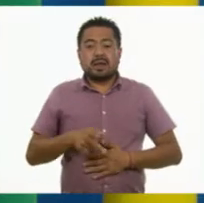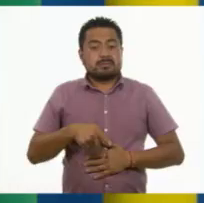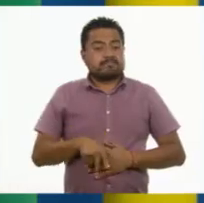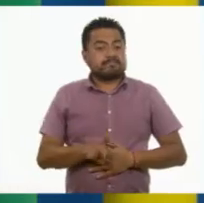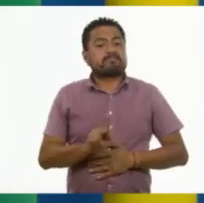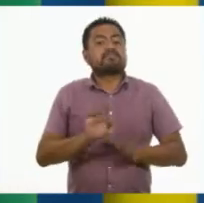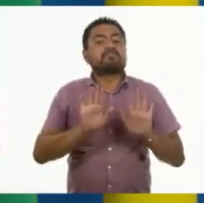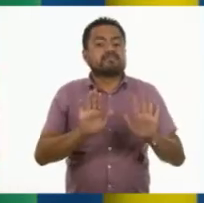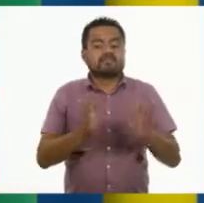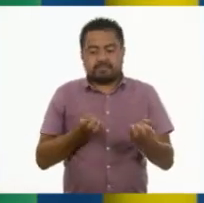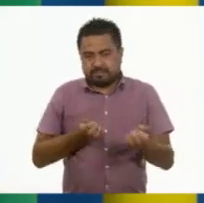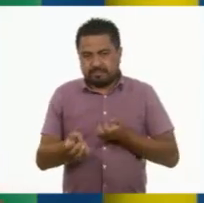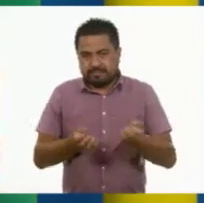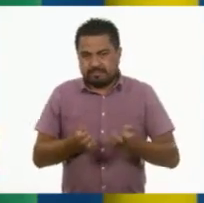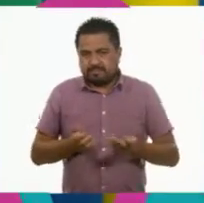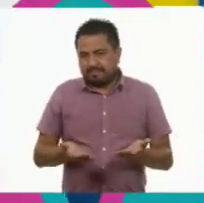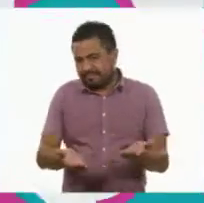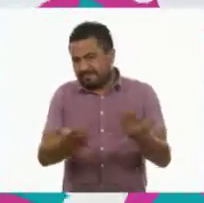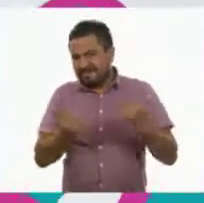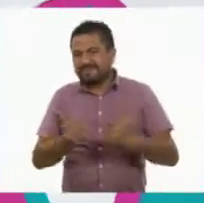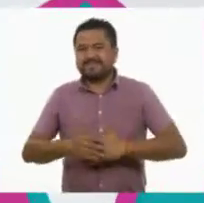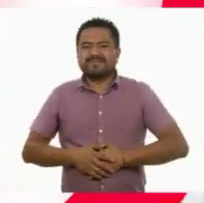Pero antes, a movernos un poco.